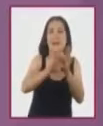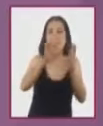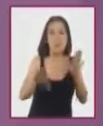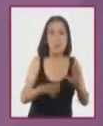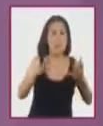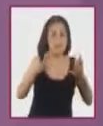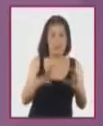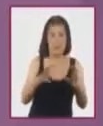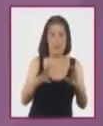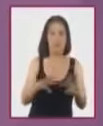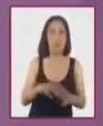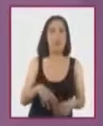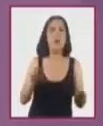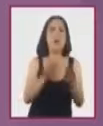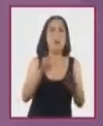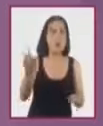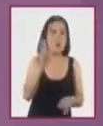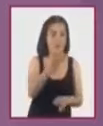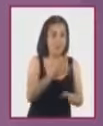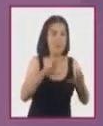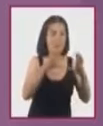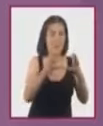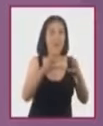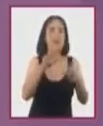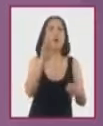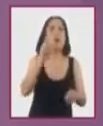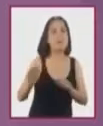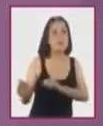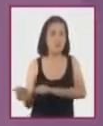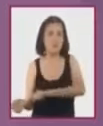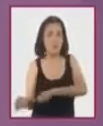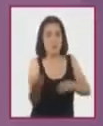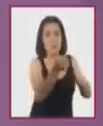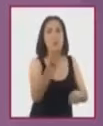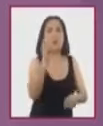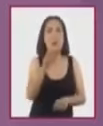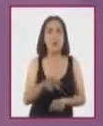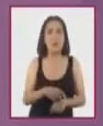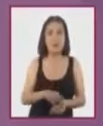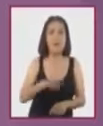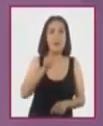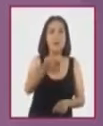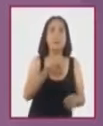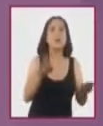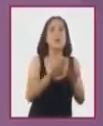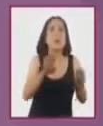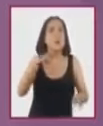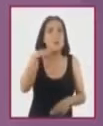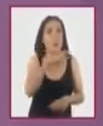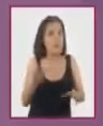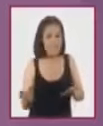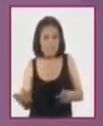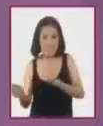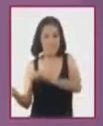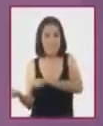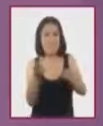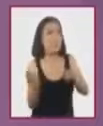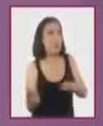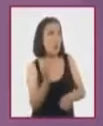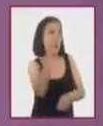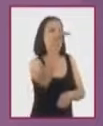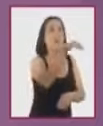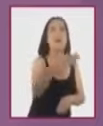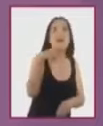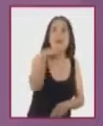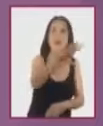ejemplo. Ustedes seguramente han visto que cuando batea un jugador de béisbol, te dicen exactamente a qué velocidad salió. Okay.